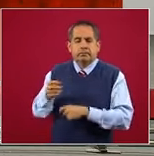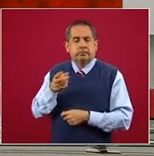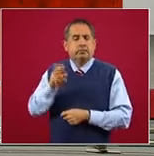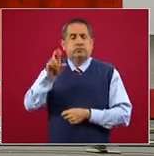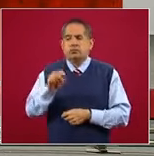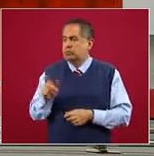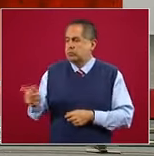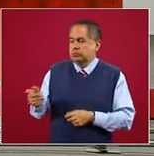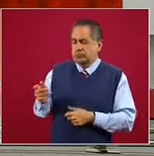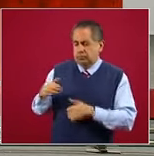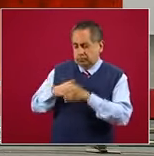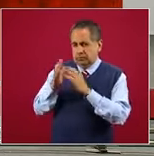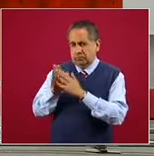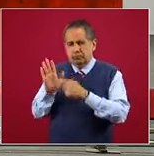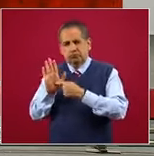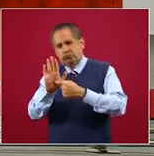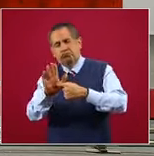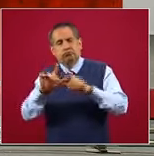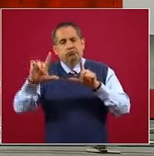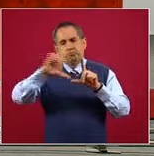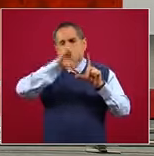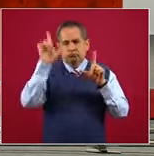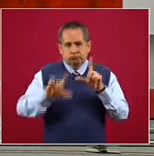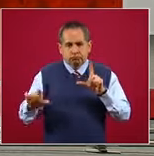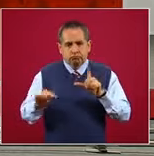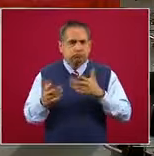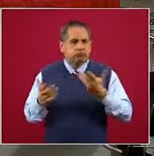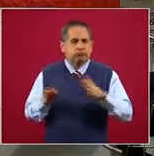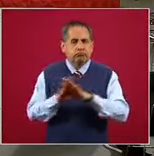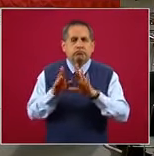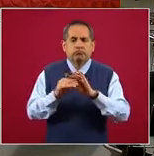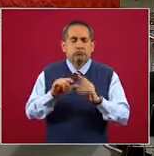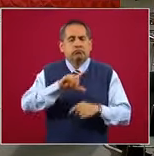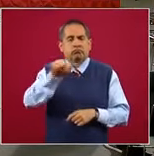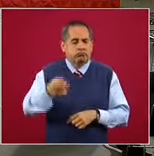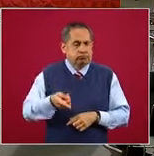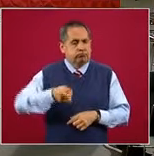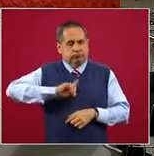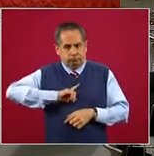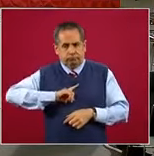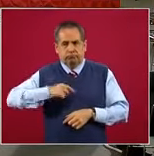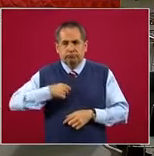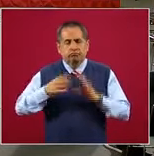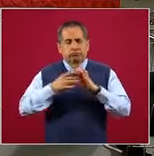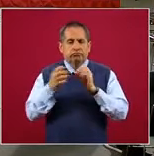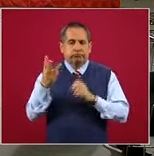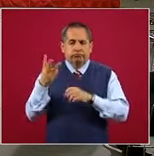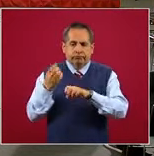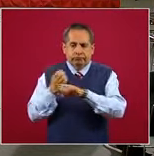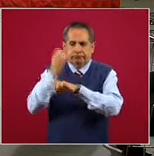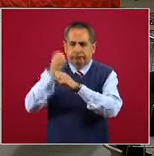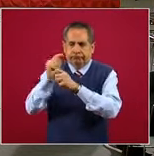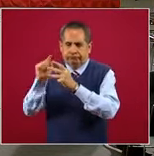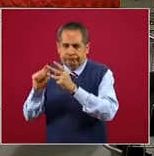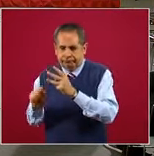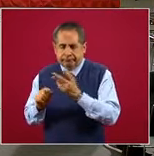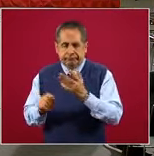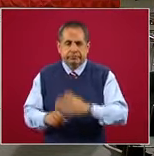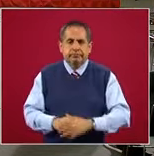Alomía si es tan amable de presentar la parte nacional del informe técnico y yo tendré el gusto de presentar los 3 estados